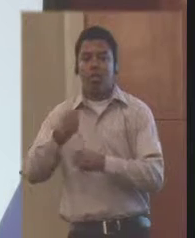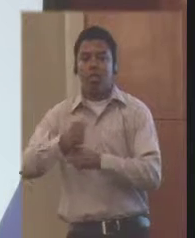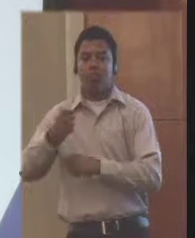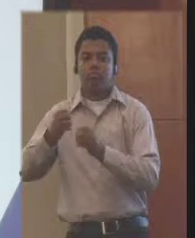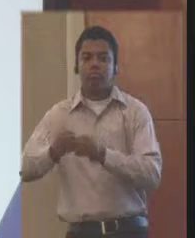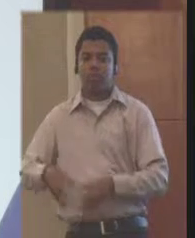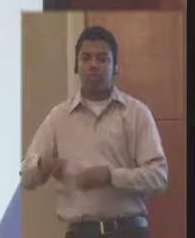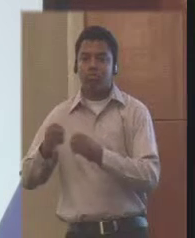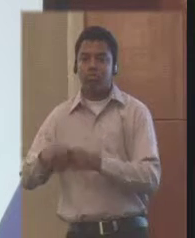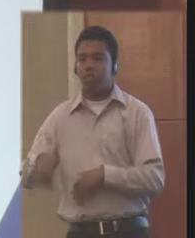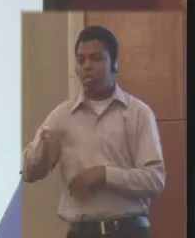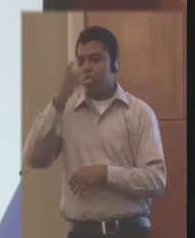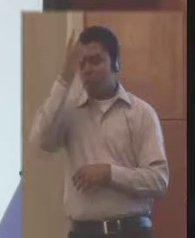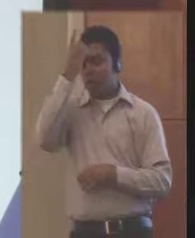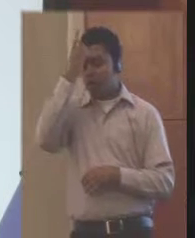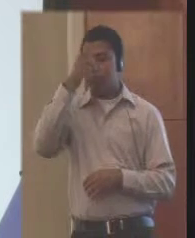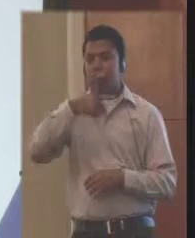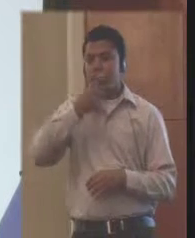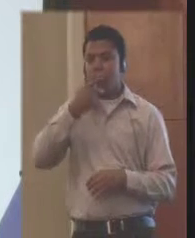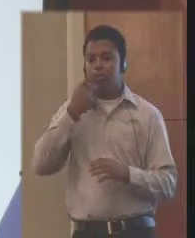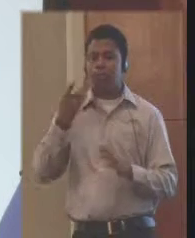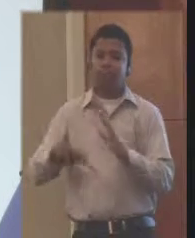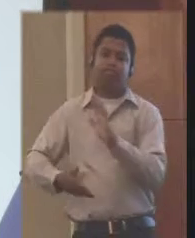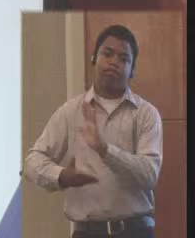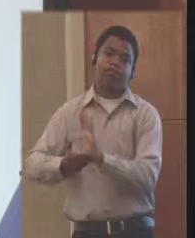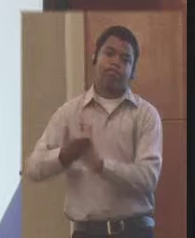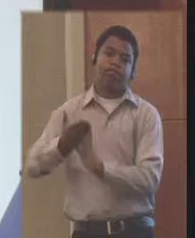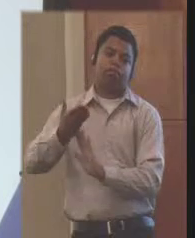de la deuda pública.